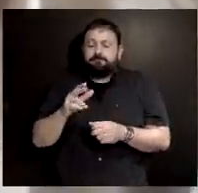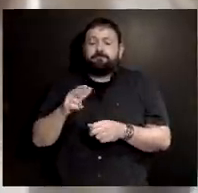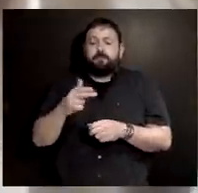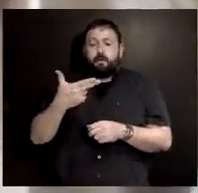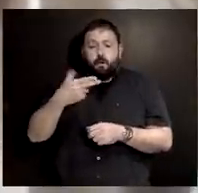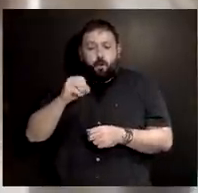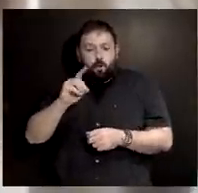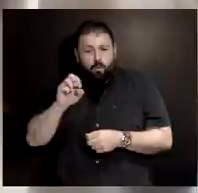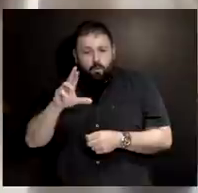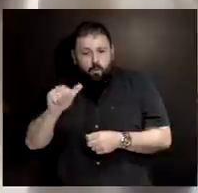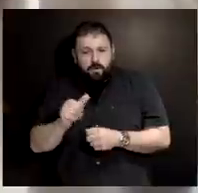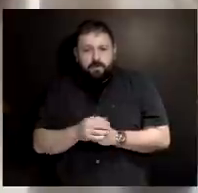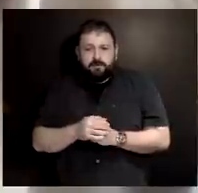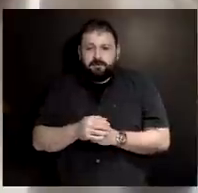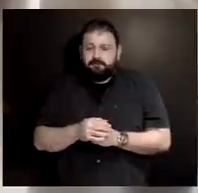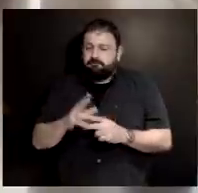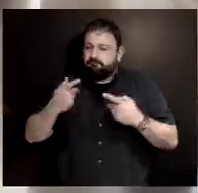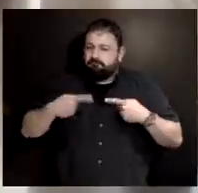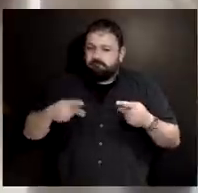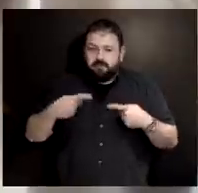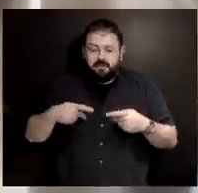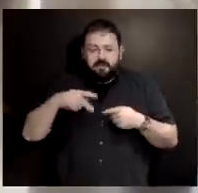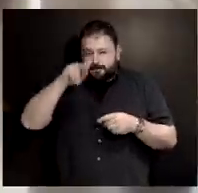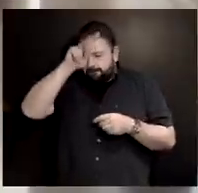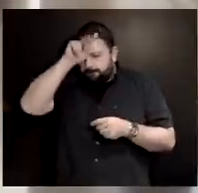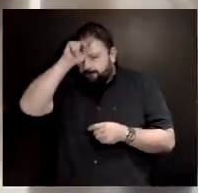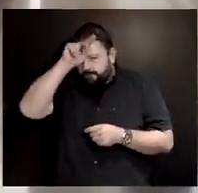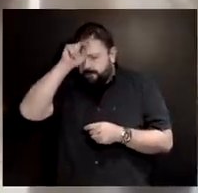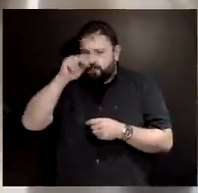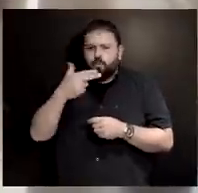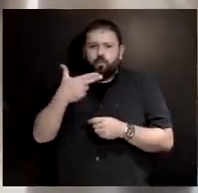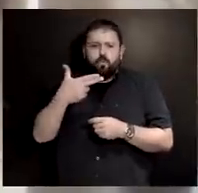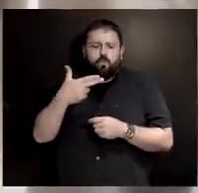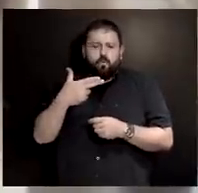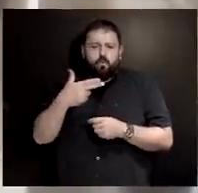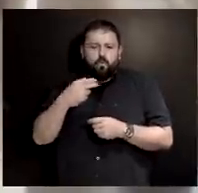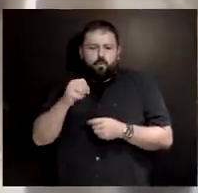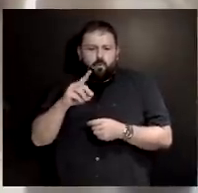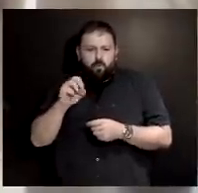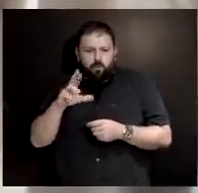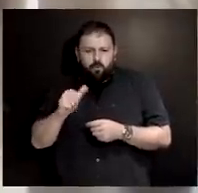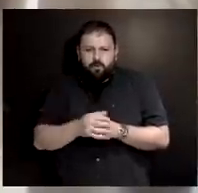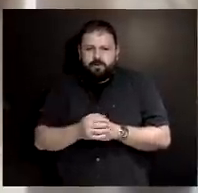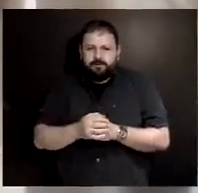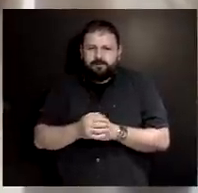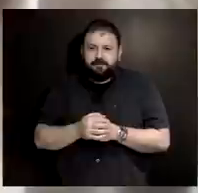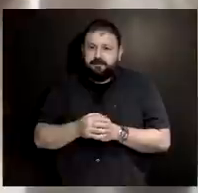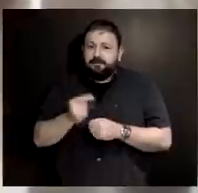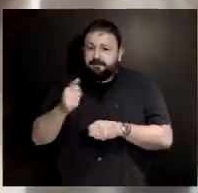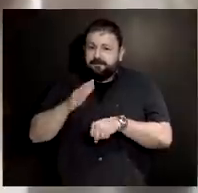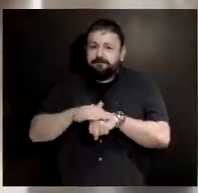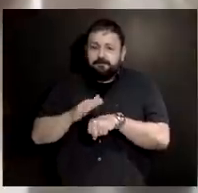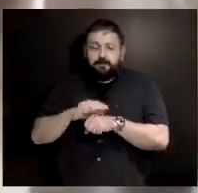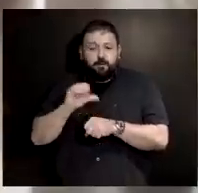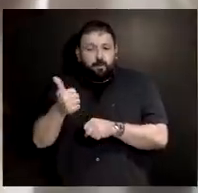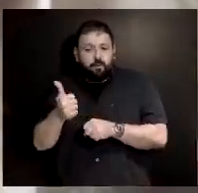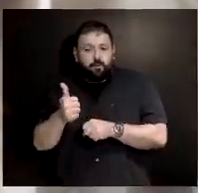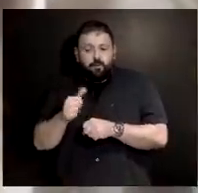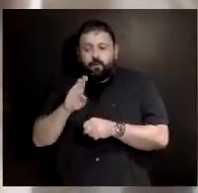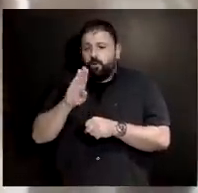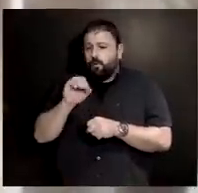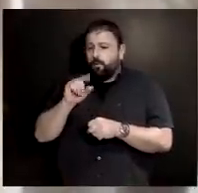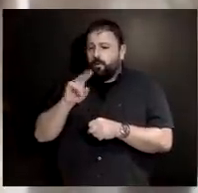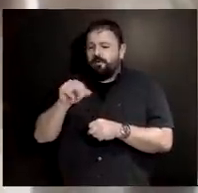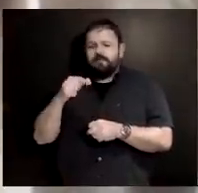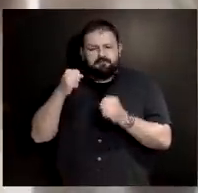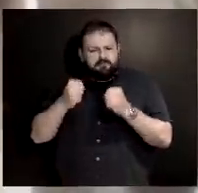Honduras, gente de Perú, Ica, Honduras, a ver qué más, a ver, no he visto nadie de Bolivia, pero seguro hay